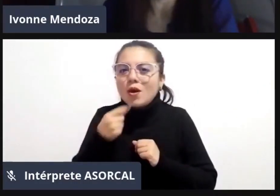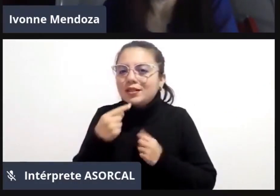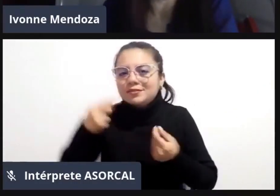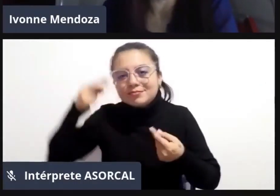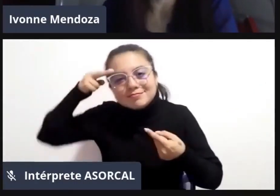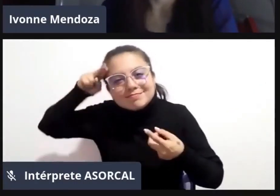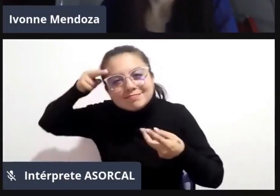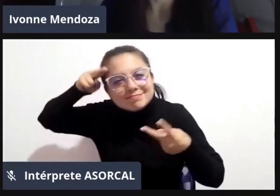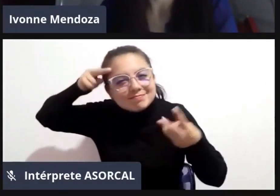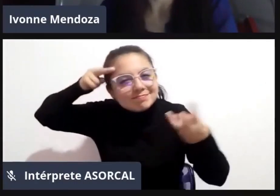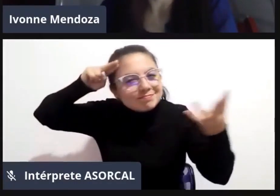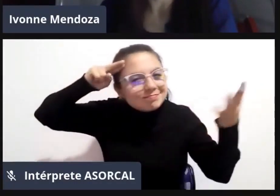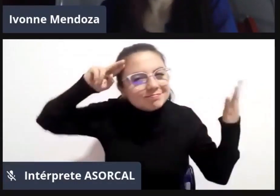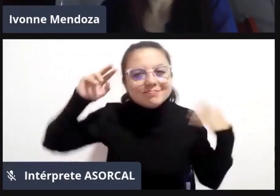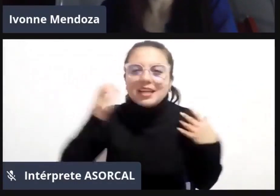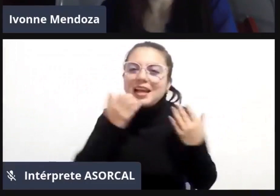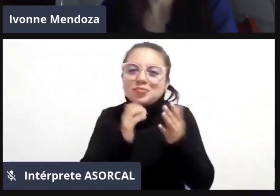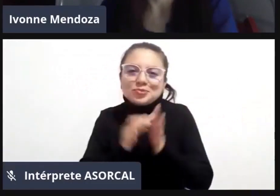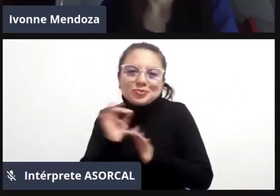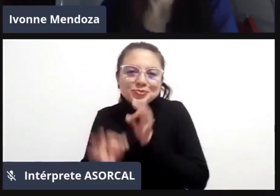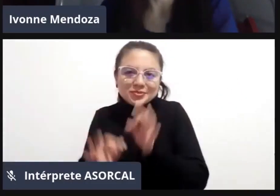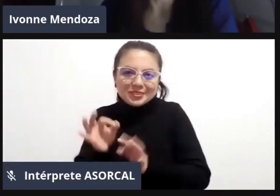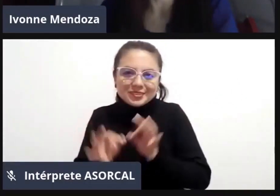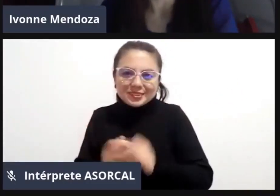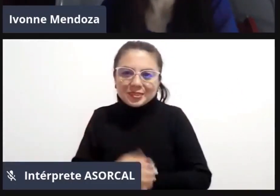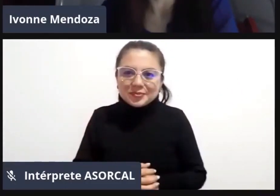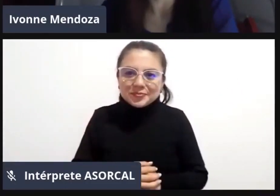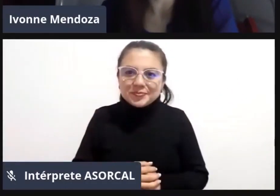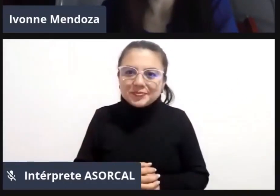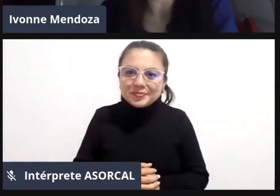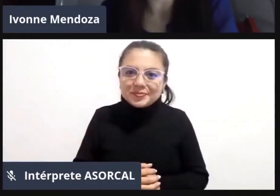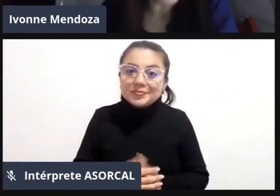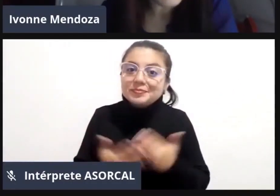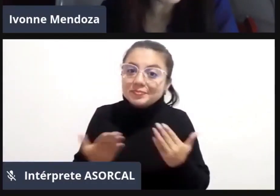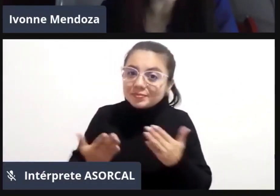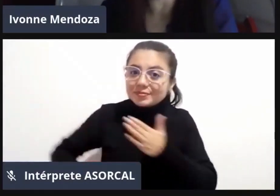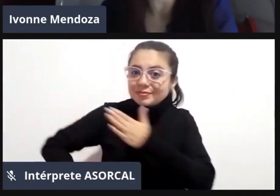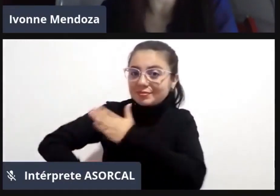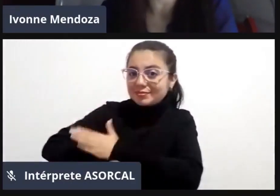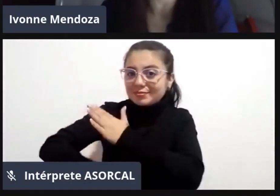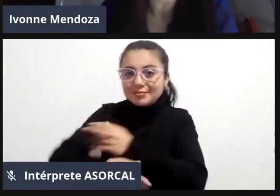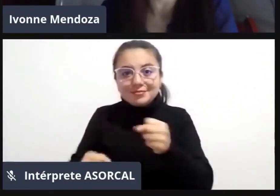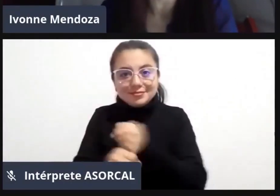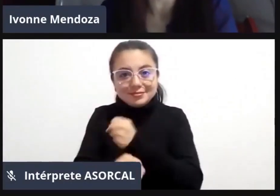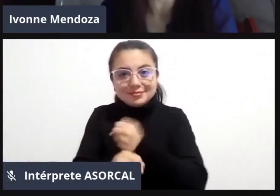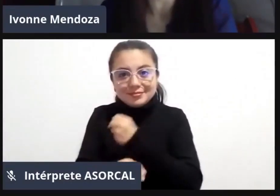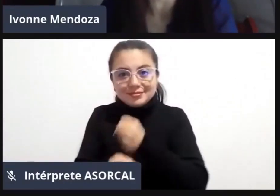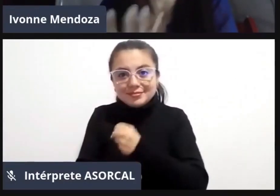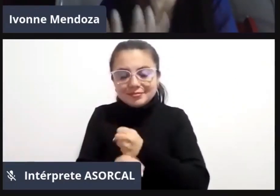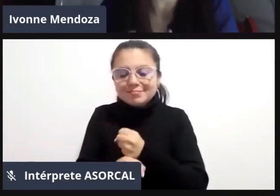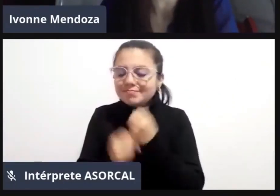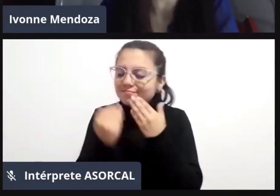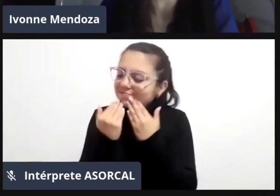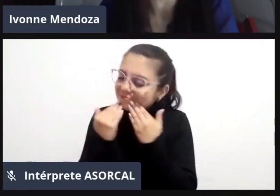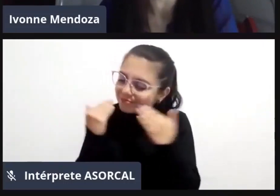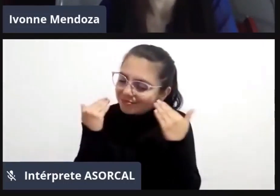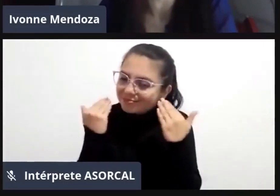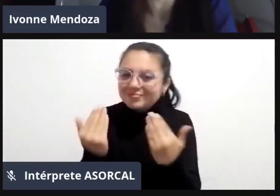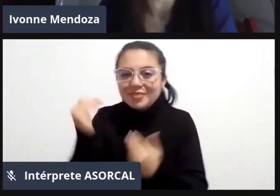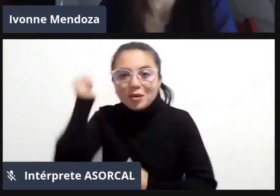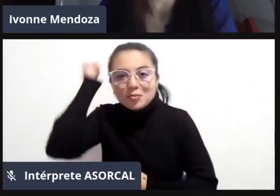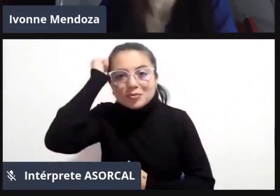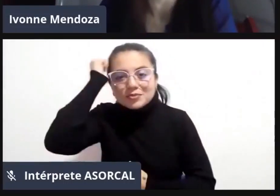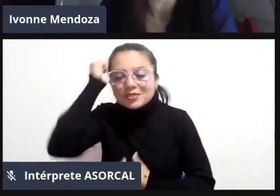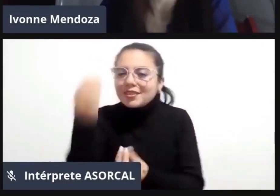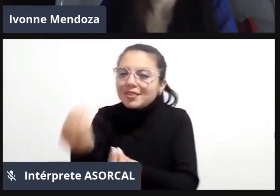de la justicia. Entonces seguiremos trabajando en ello y mil gracias, profesor, por traernos esta